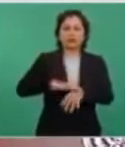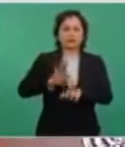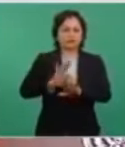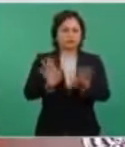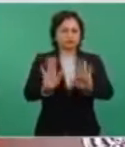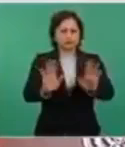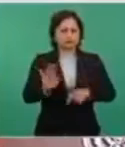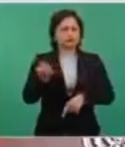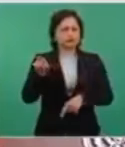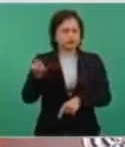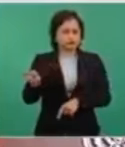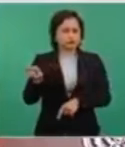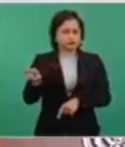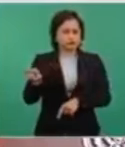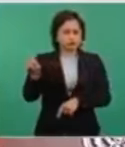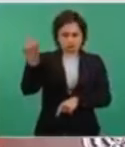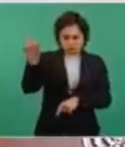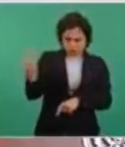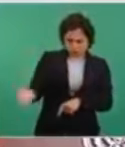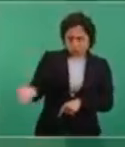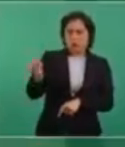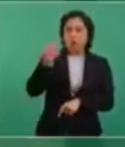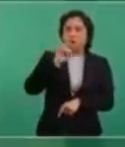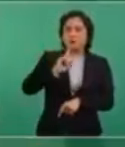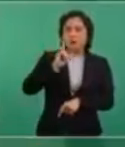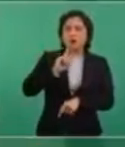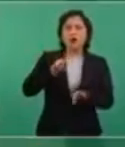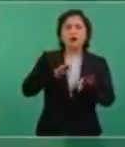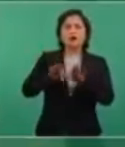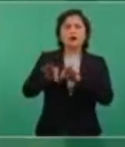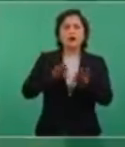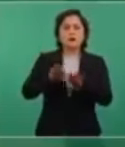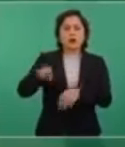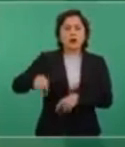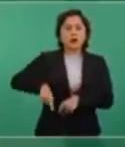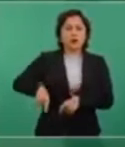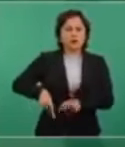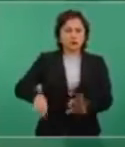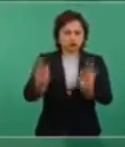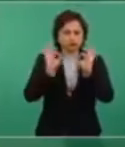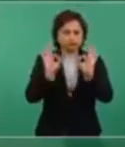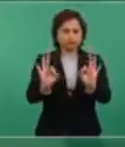una muy buena servidora pública.